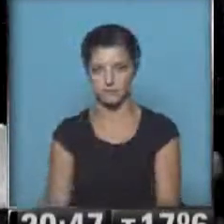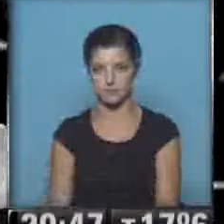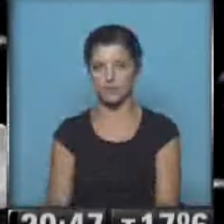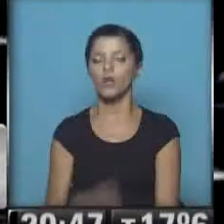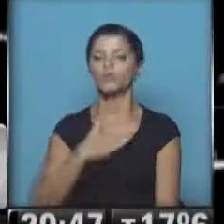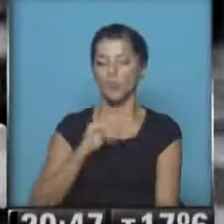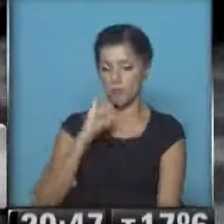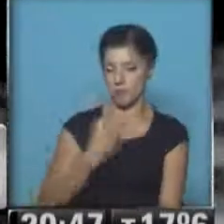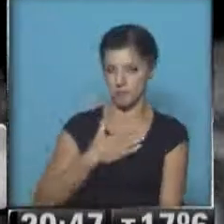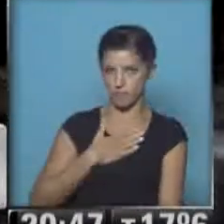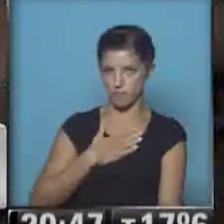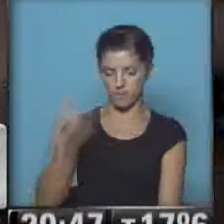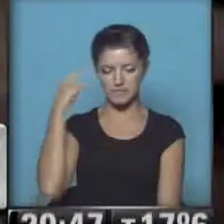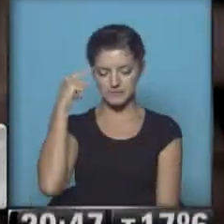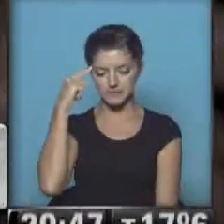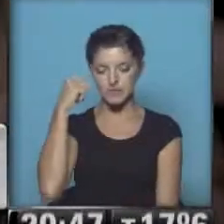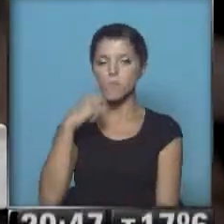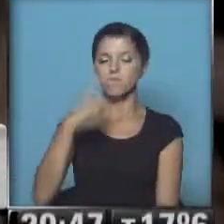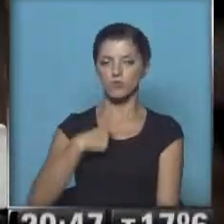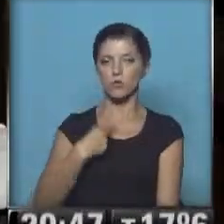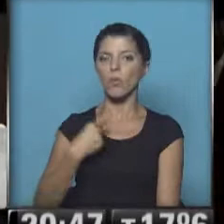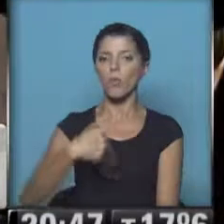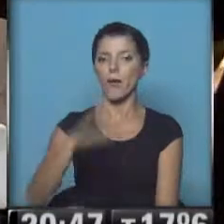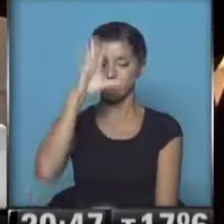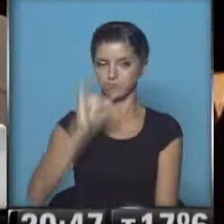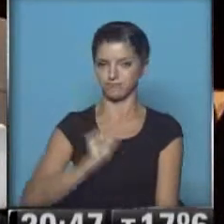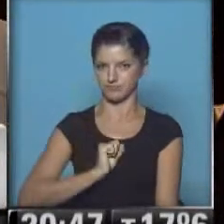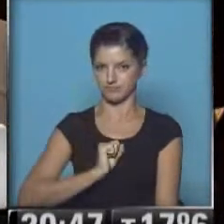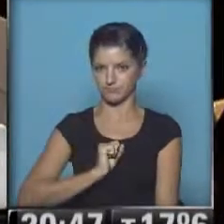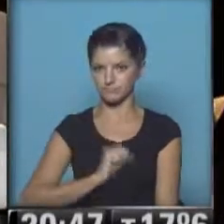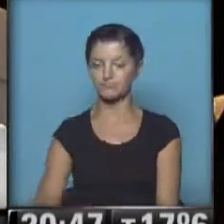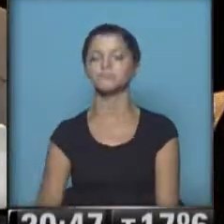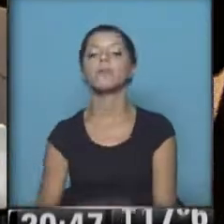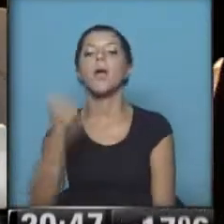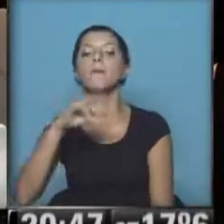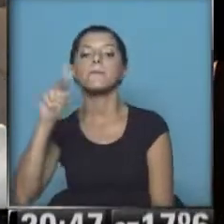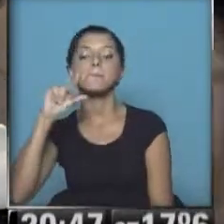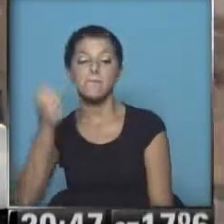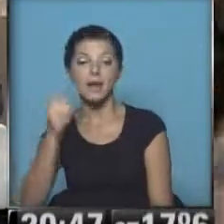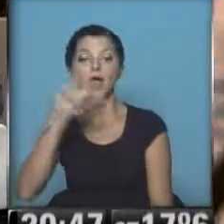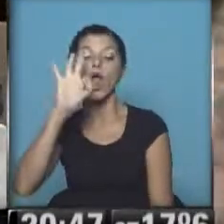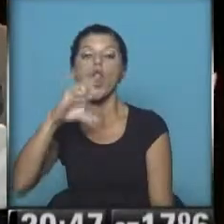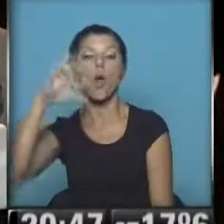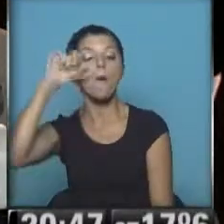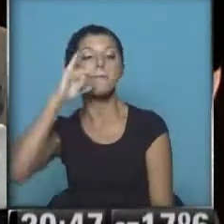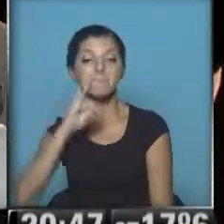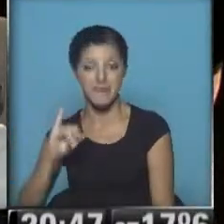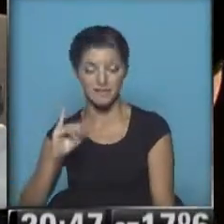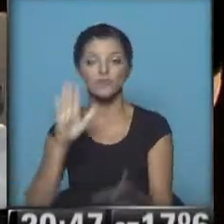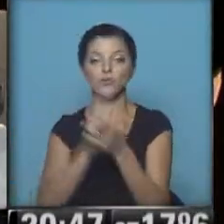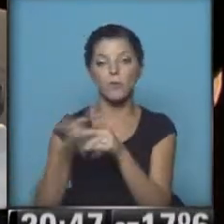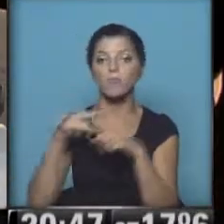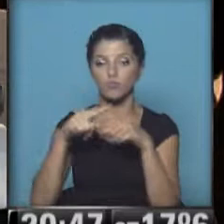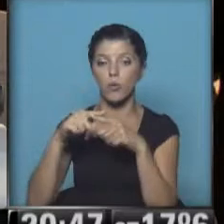mismo que se pregunta cuándo aparecerá el coraje. María Pía López contribuyó en las discusiones con